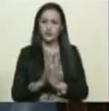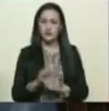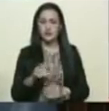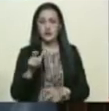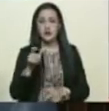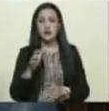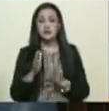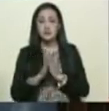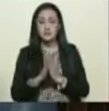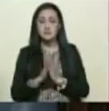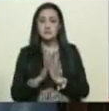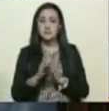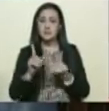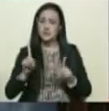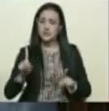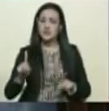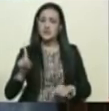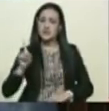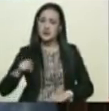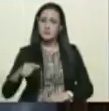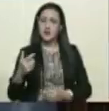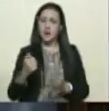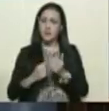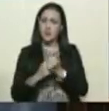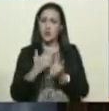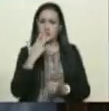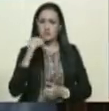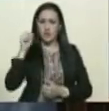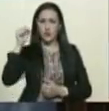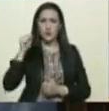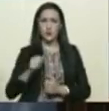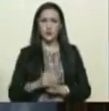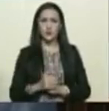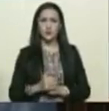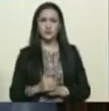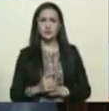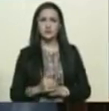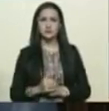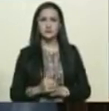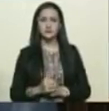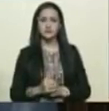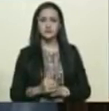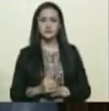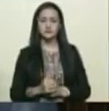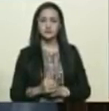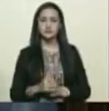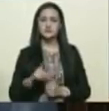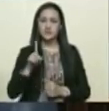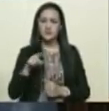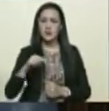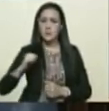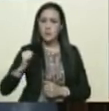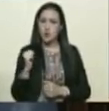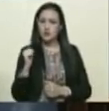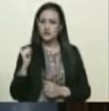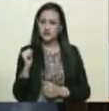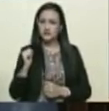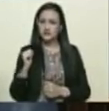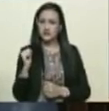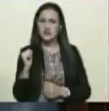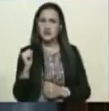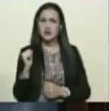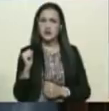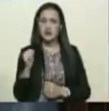presidente de la república nicolás maduro moros hasta el más modesto funcionario policial que acompaña estas